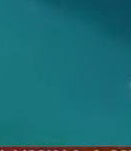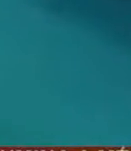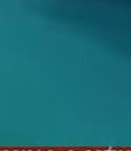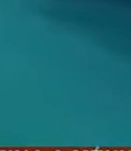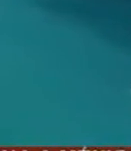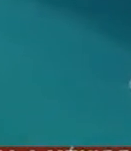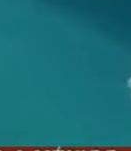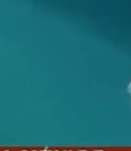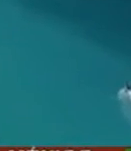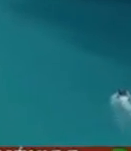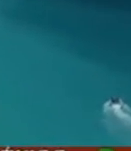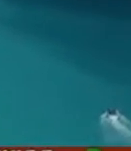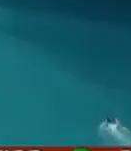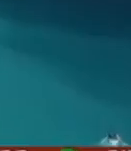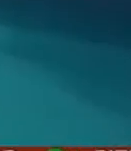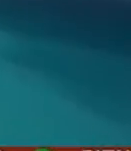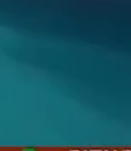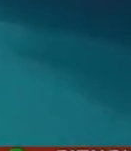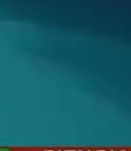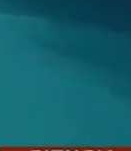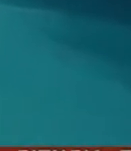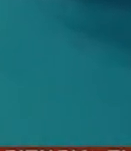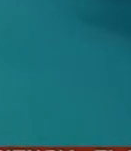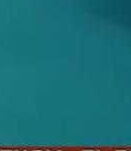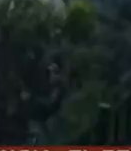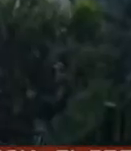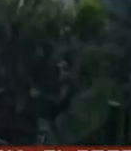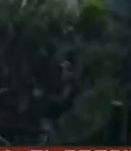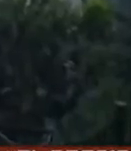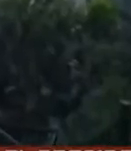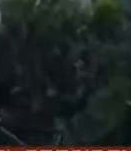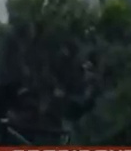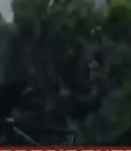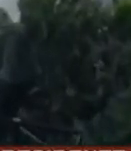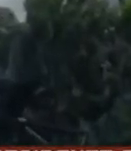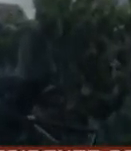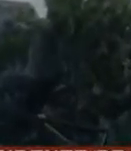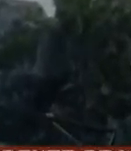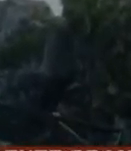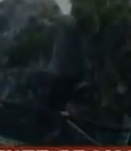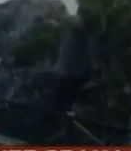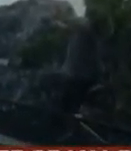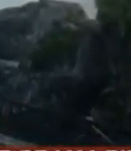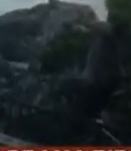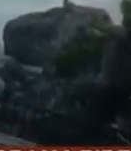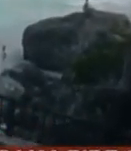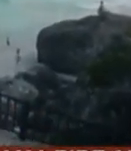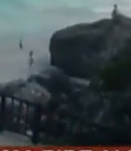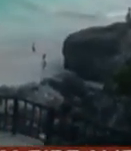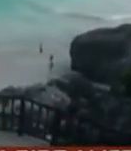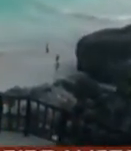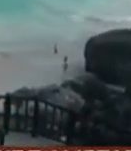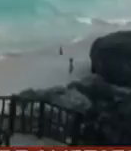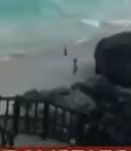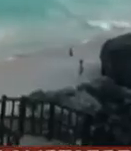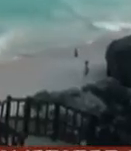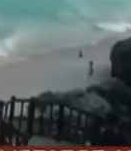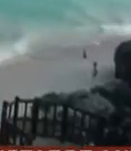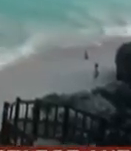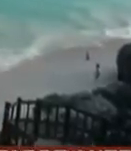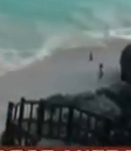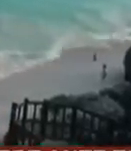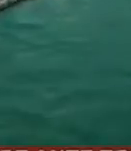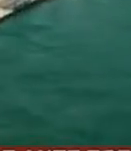de ciudades prósperas del país realizado por la ONU y el Infonavit, el municipio de Benito Juárez en Quintana Roo, es decir,